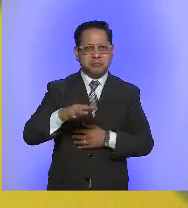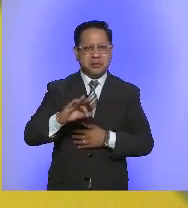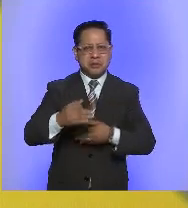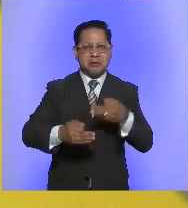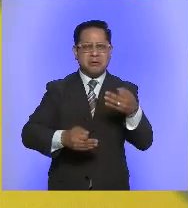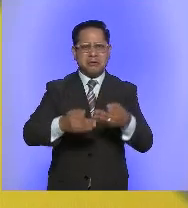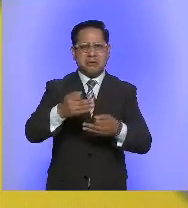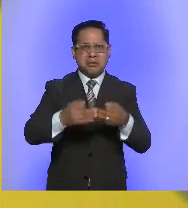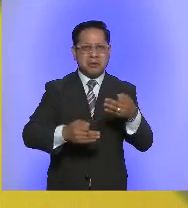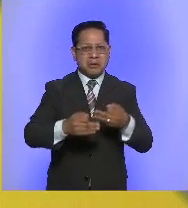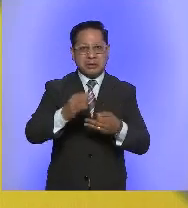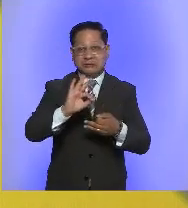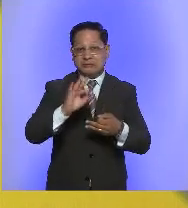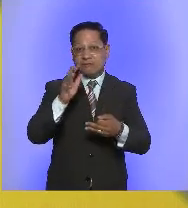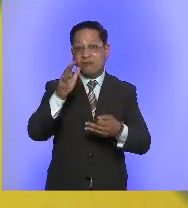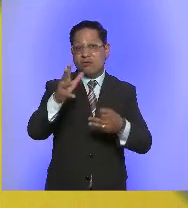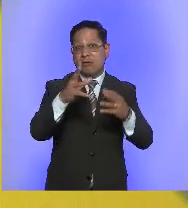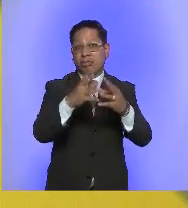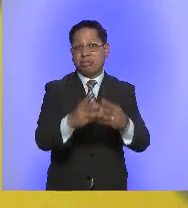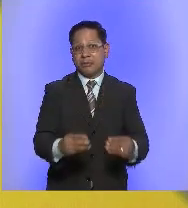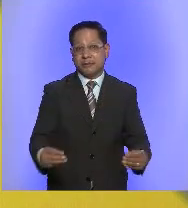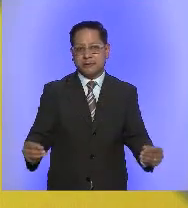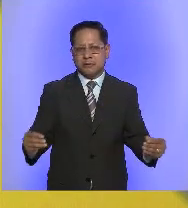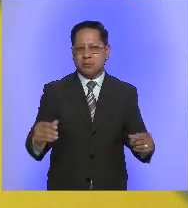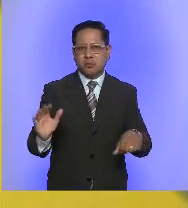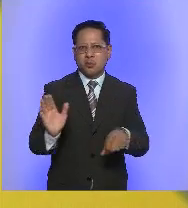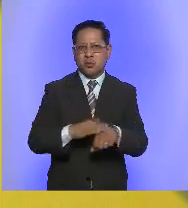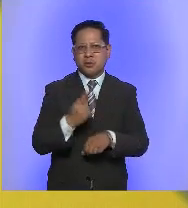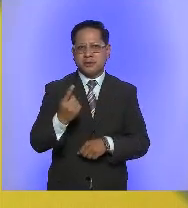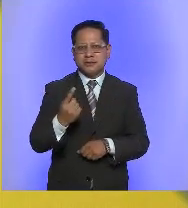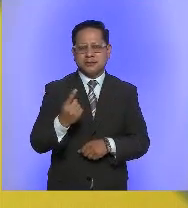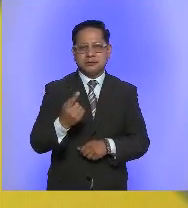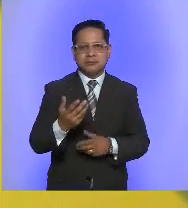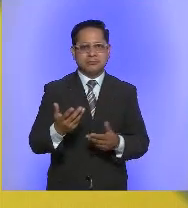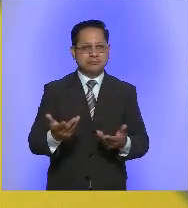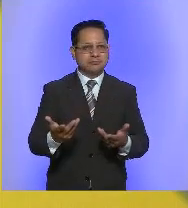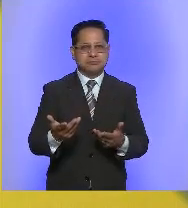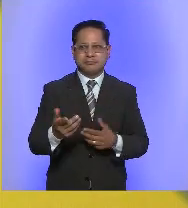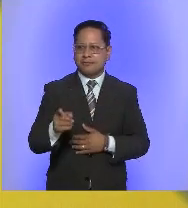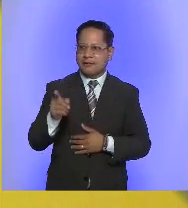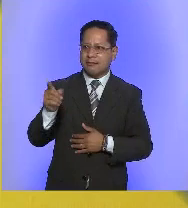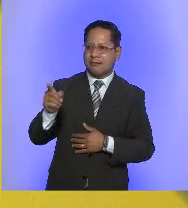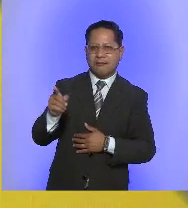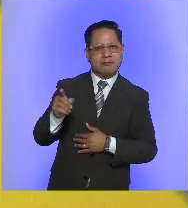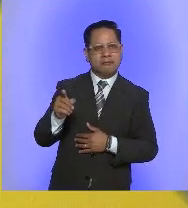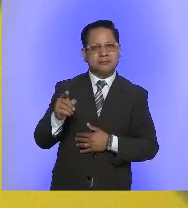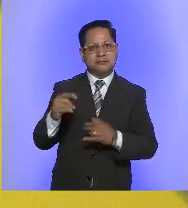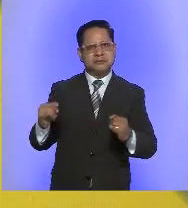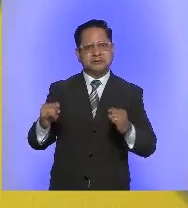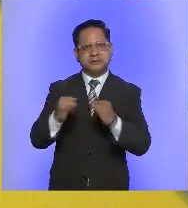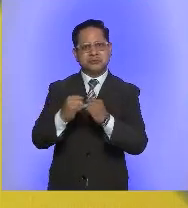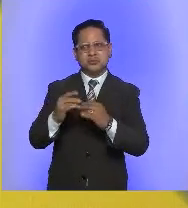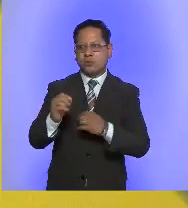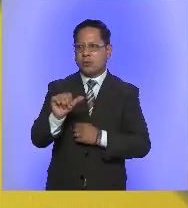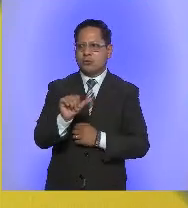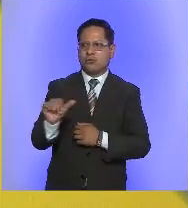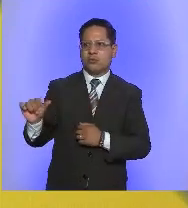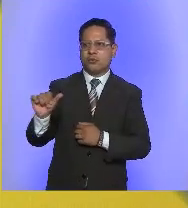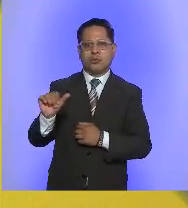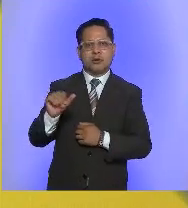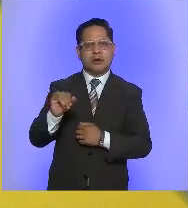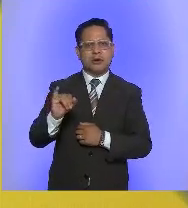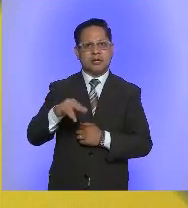Pero ¿con base a qué? Si las autoridades electorales, y pongo como ejemplo el Instituto Nacional Electoral, hoy en